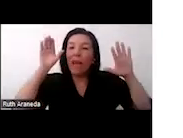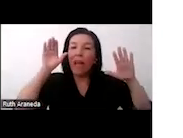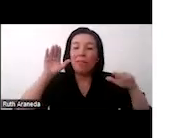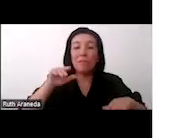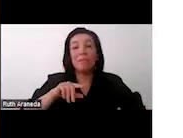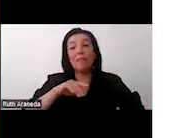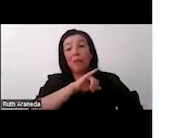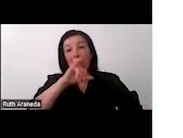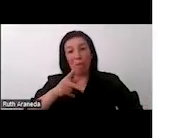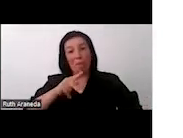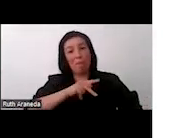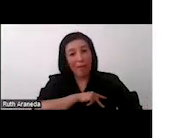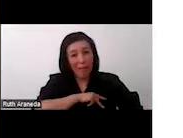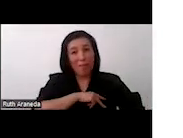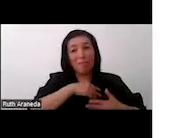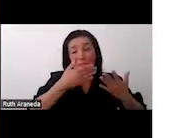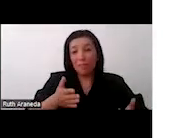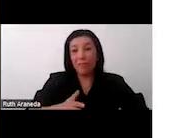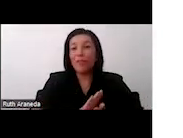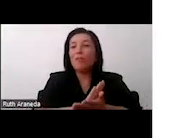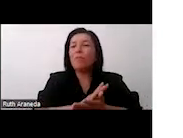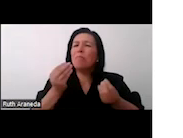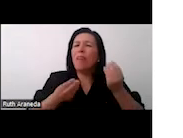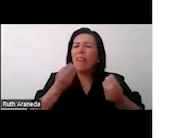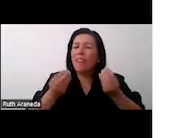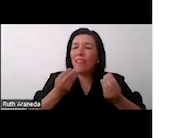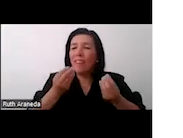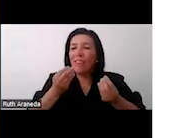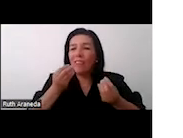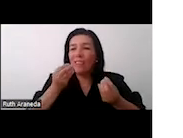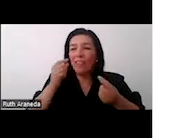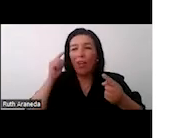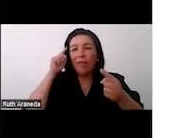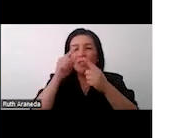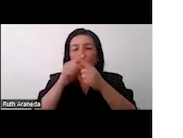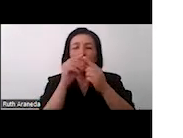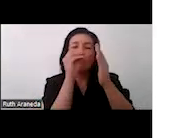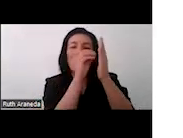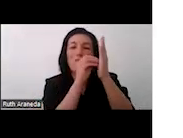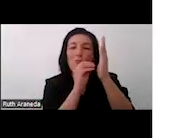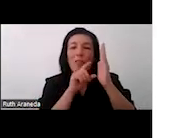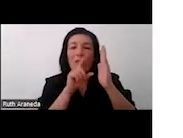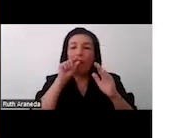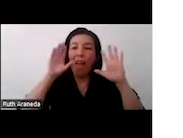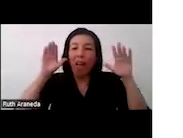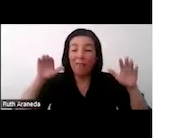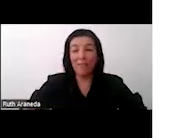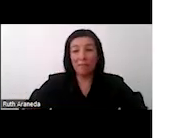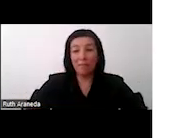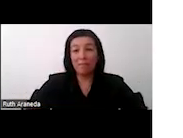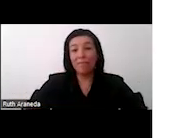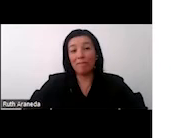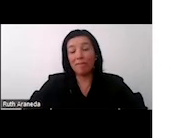premios, etc. Para todo esto, para poder eh, registrar mejor a las aves. O sea, las aves en